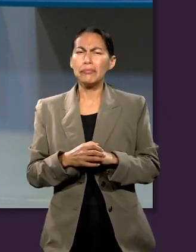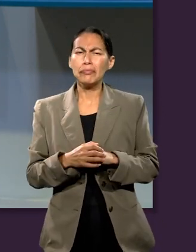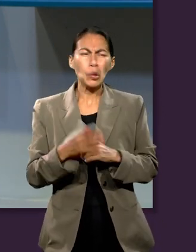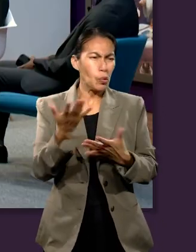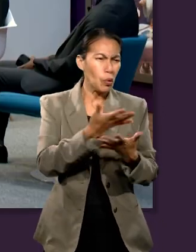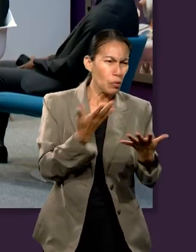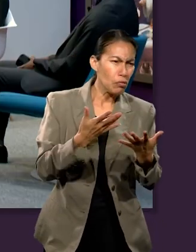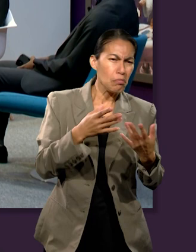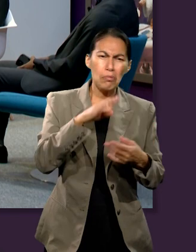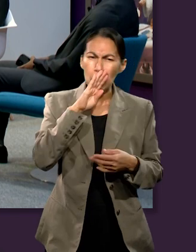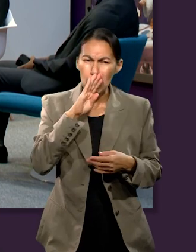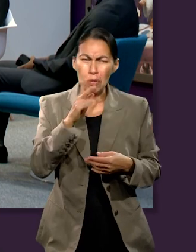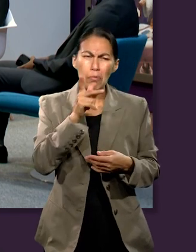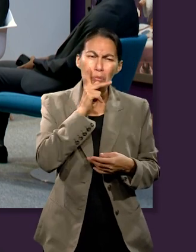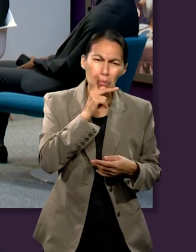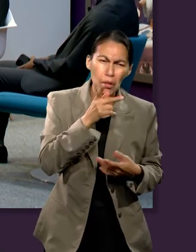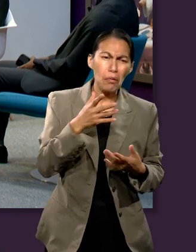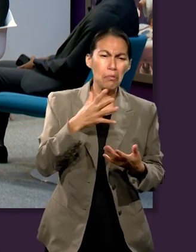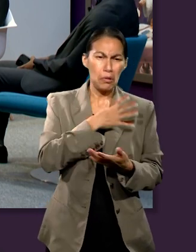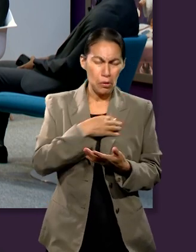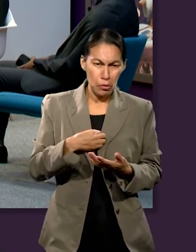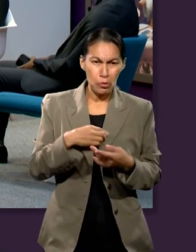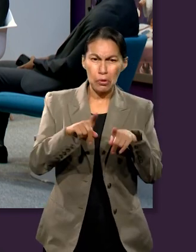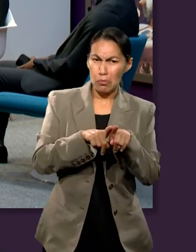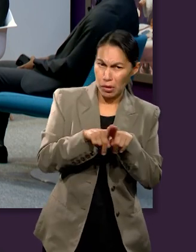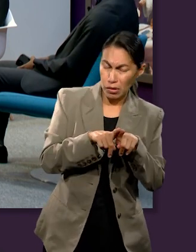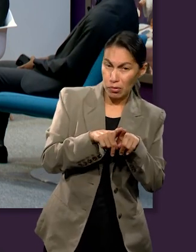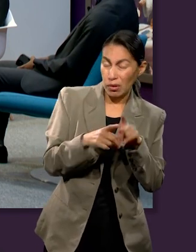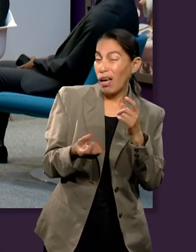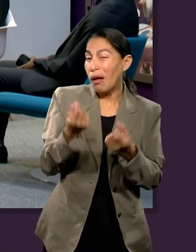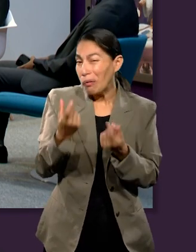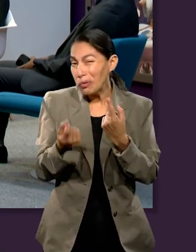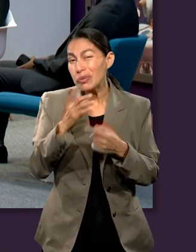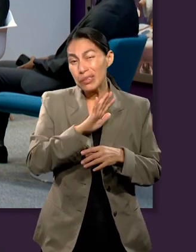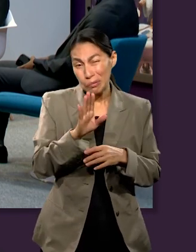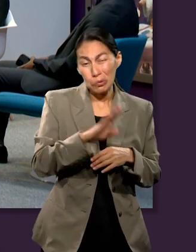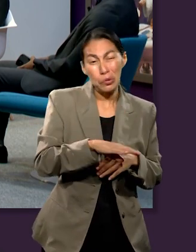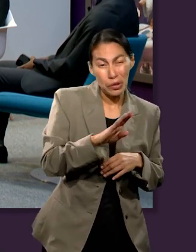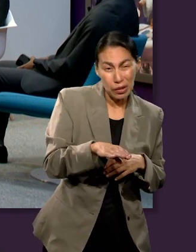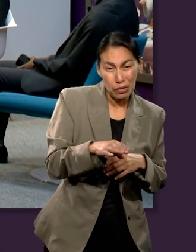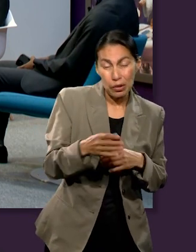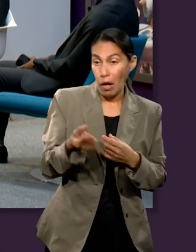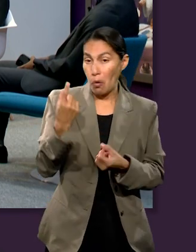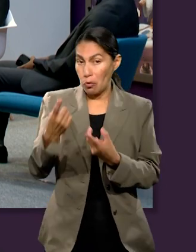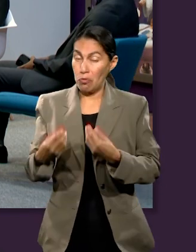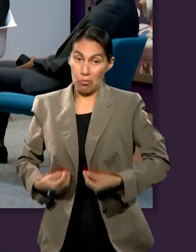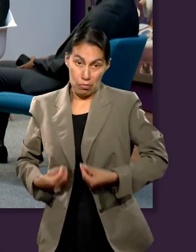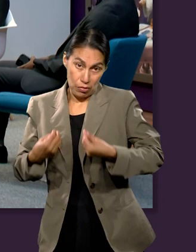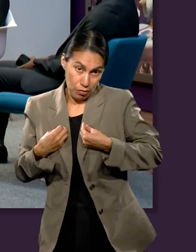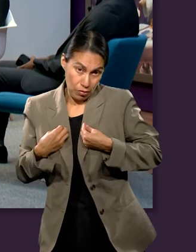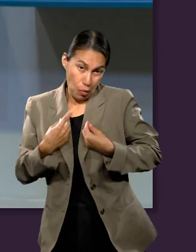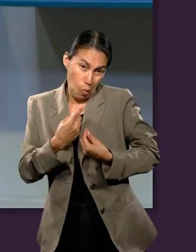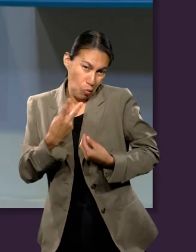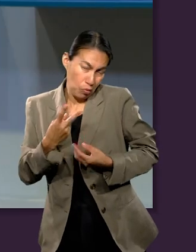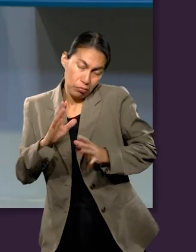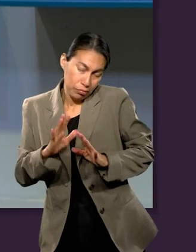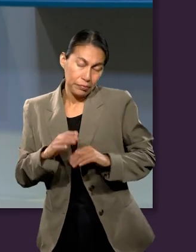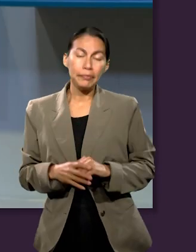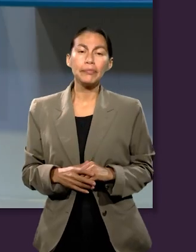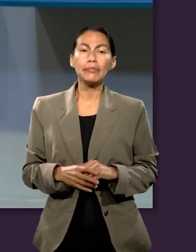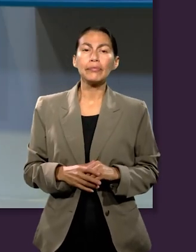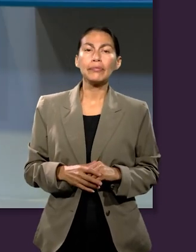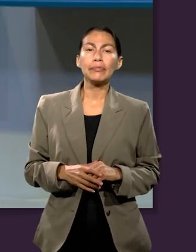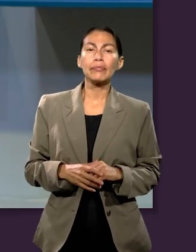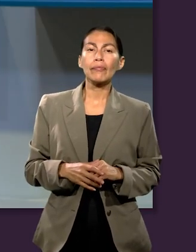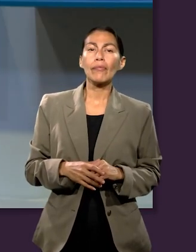de sangre padres algunos ya descansan otros todavía tenemos la bendición de tener a los dos o a uno de los dos